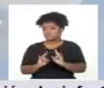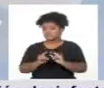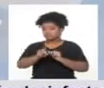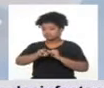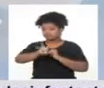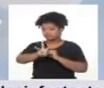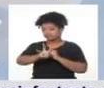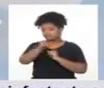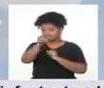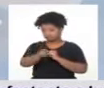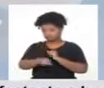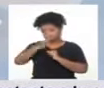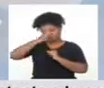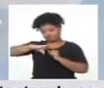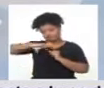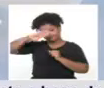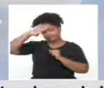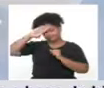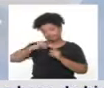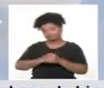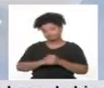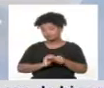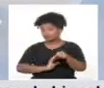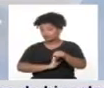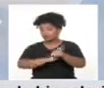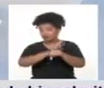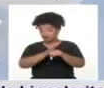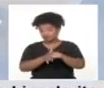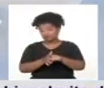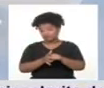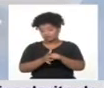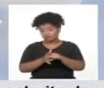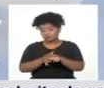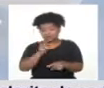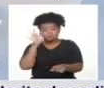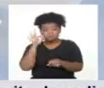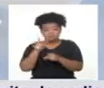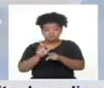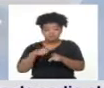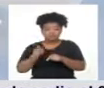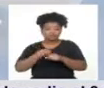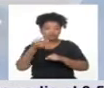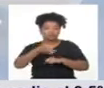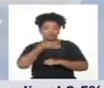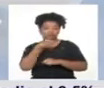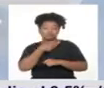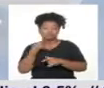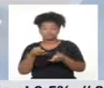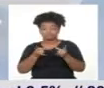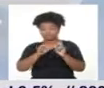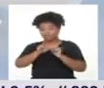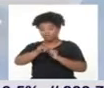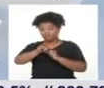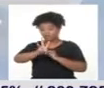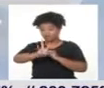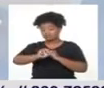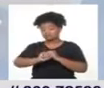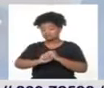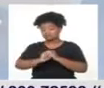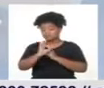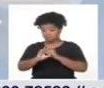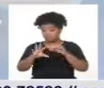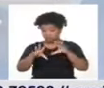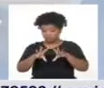en Cuba con la COVID-19 al inicio de la conferencia, y con esa cifra pues ya se